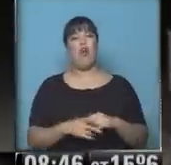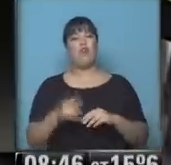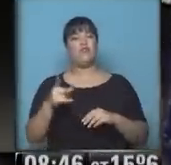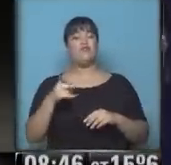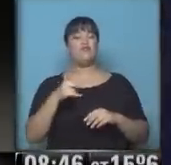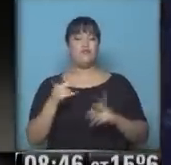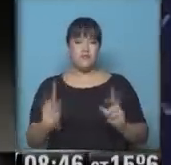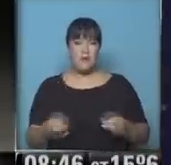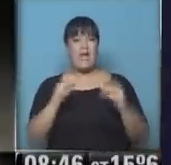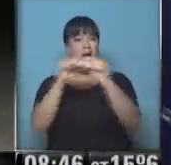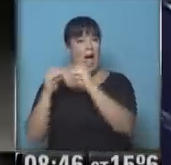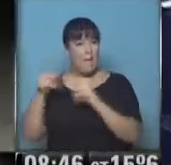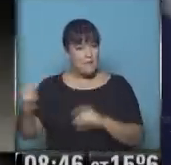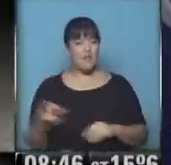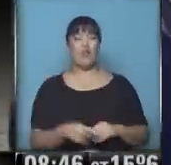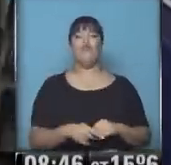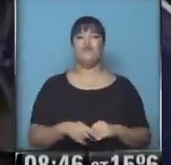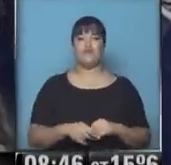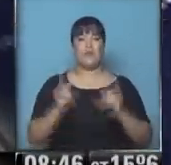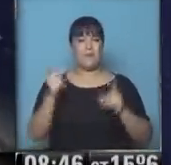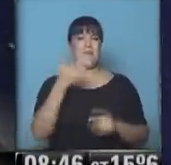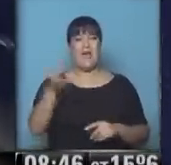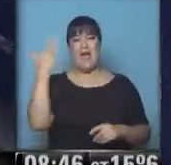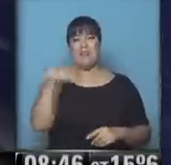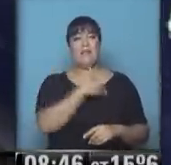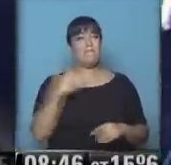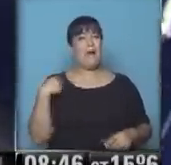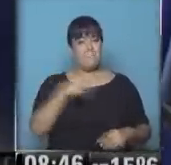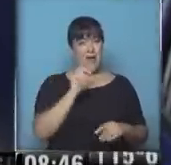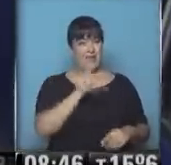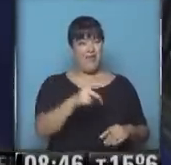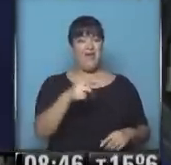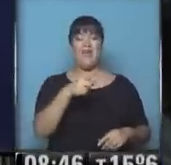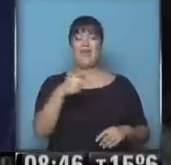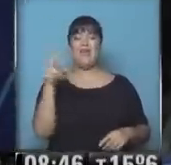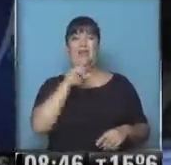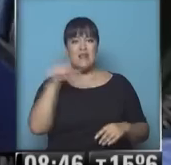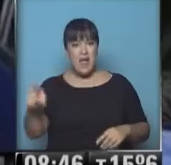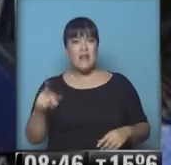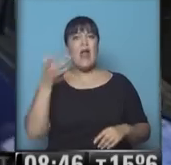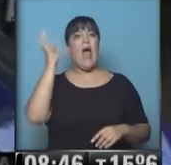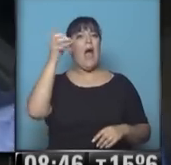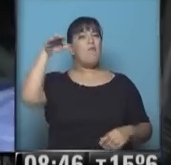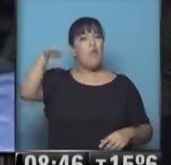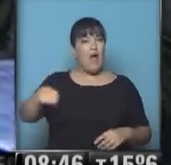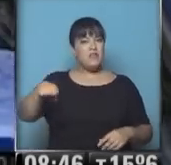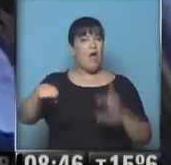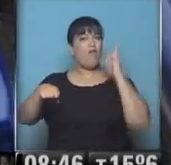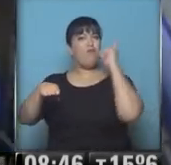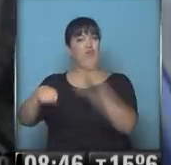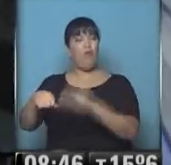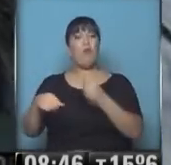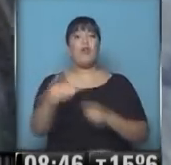familia, a la madre, como bien decías vos, sale en la otra salida con esa ambulancia permanentemente, porque es una